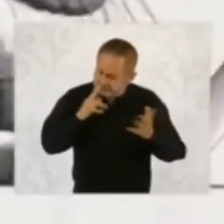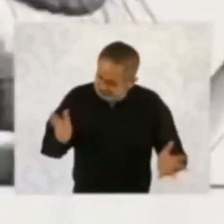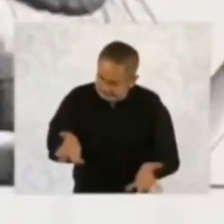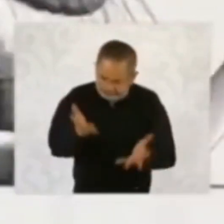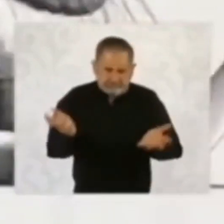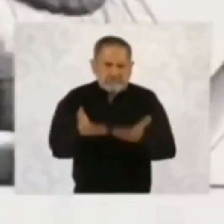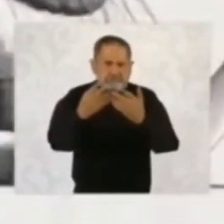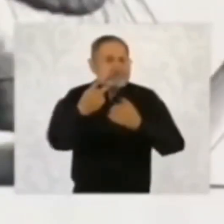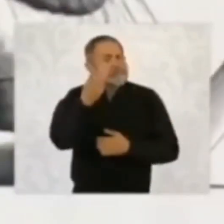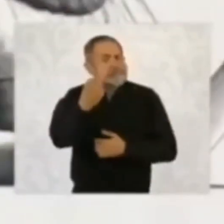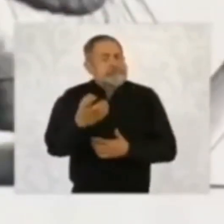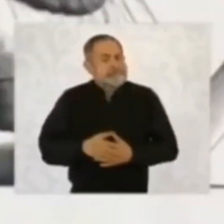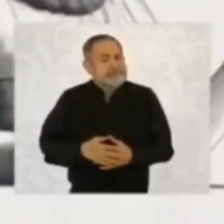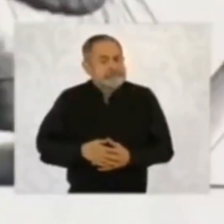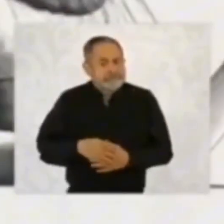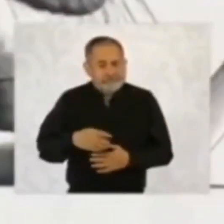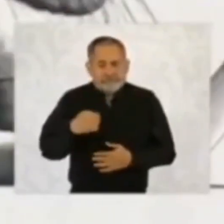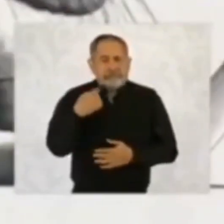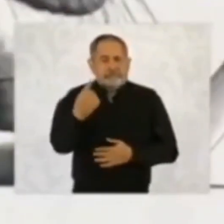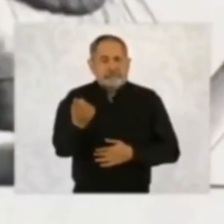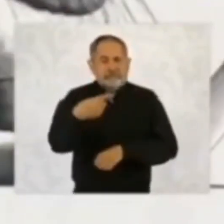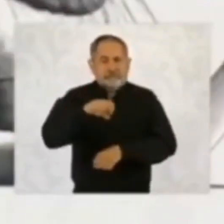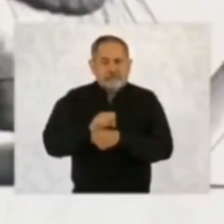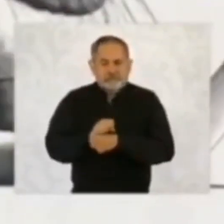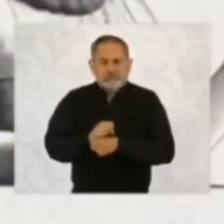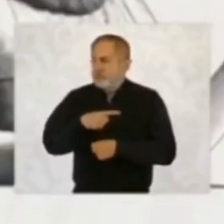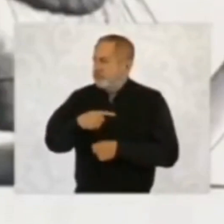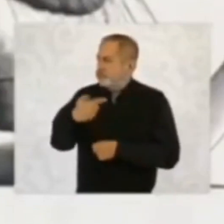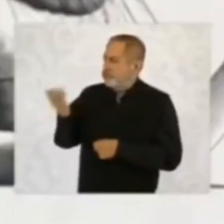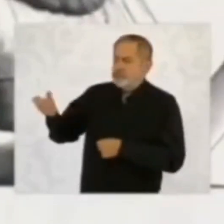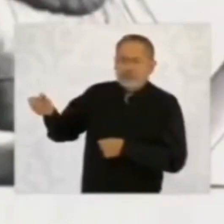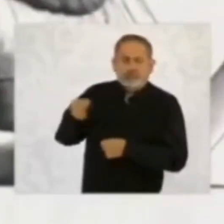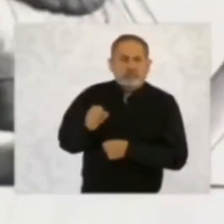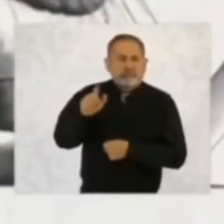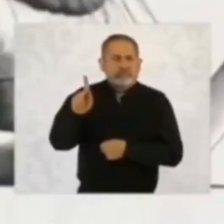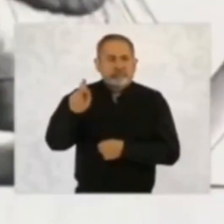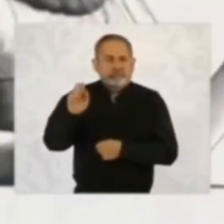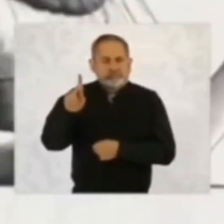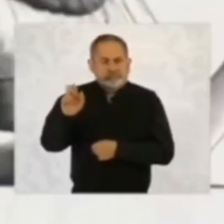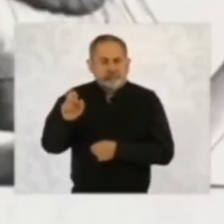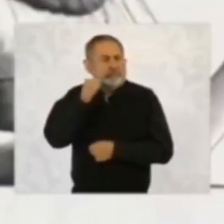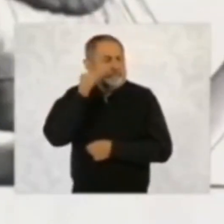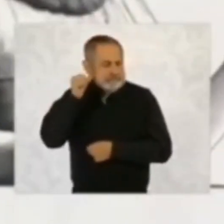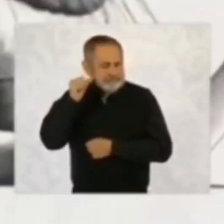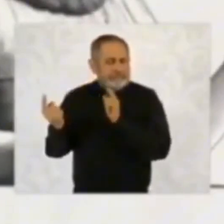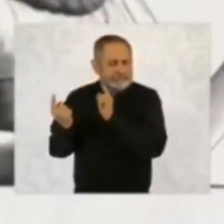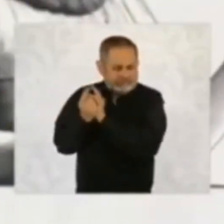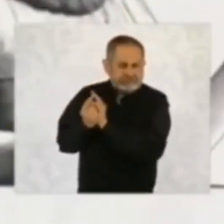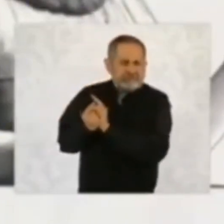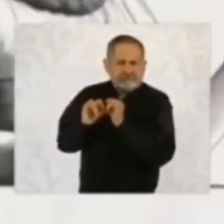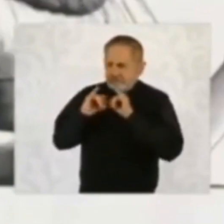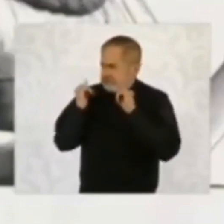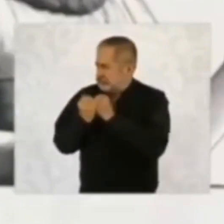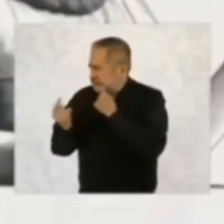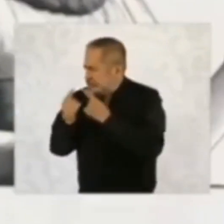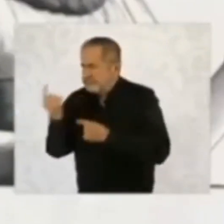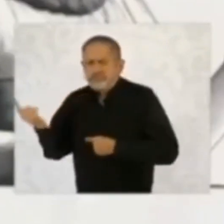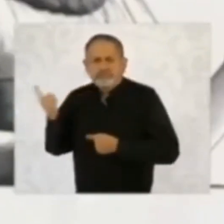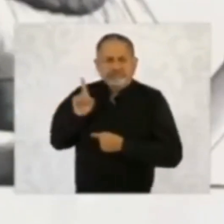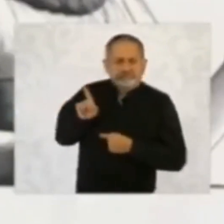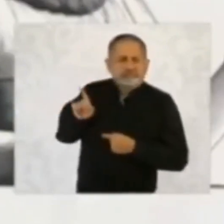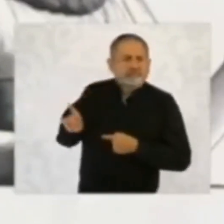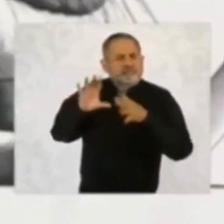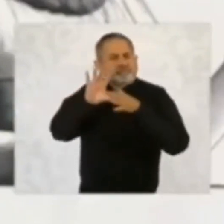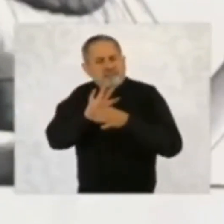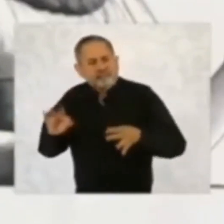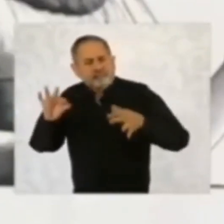próxima semana voy a pedirle a Pepe Merino, ayer tuve una reunión con él, que venga a exponer en